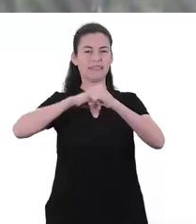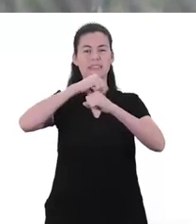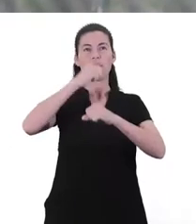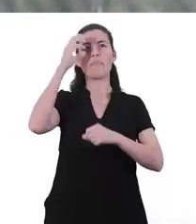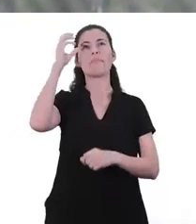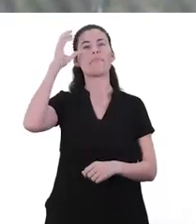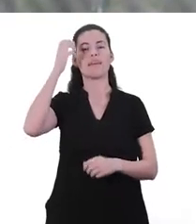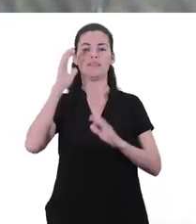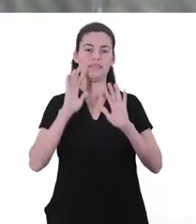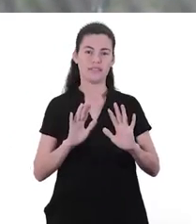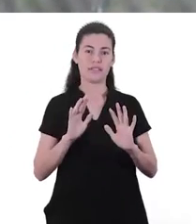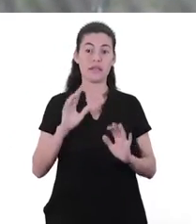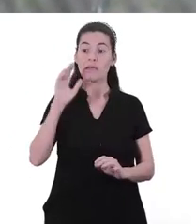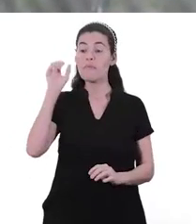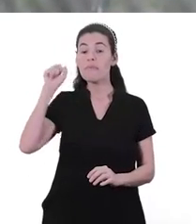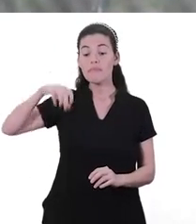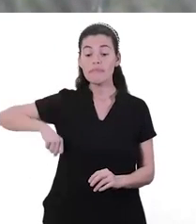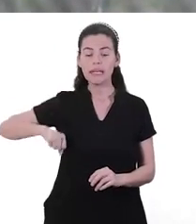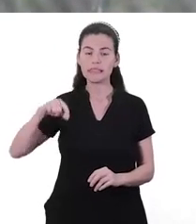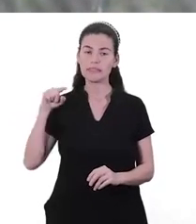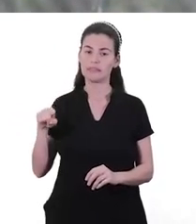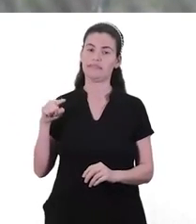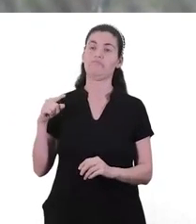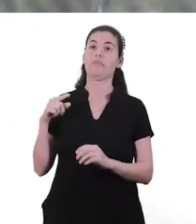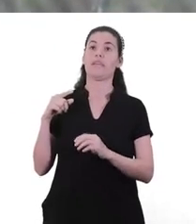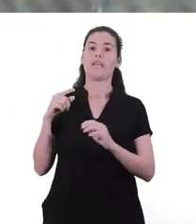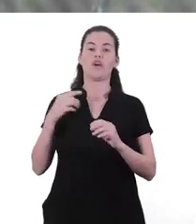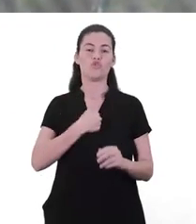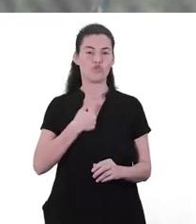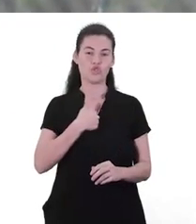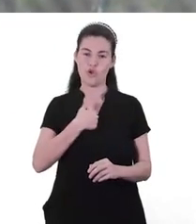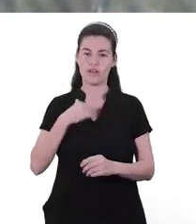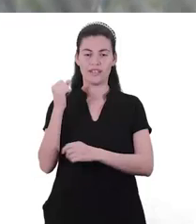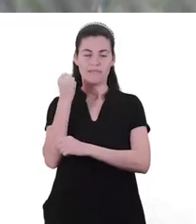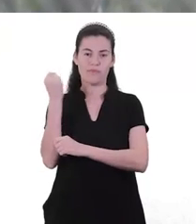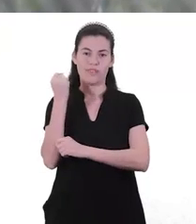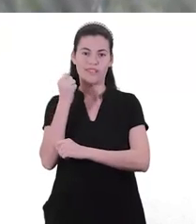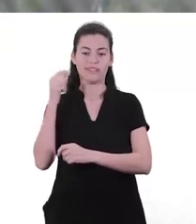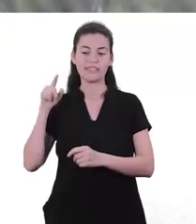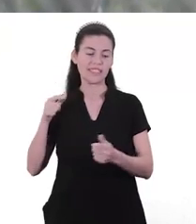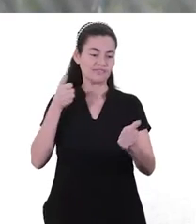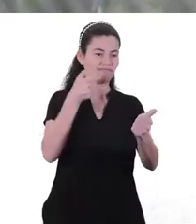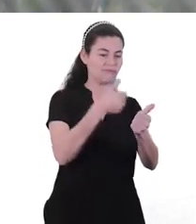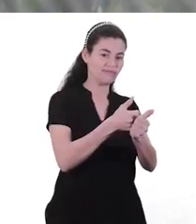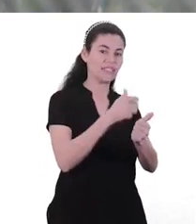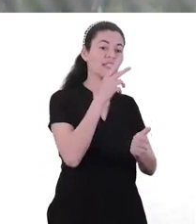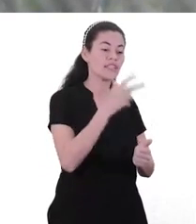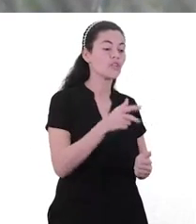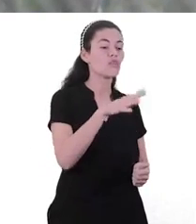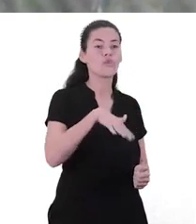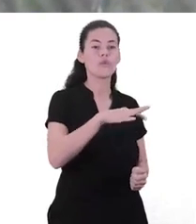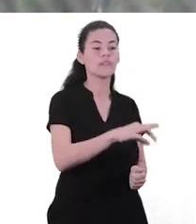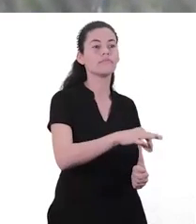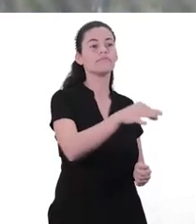parte de los papás. O sea, los papás son primordiales en este proceso de identificar también, de saber dónde